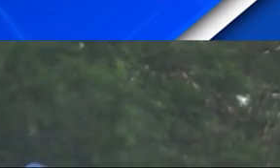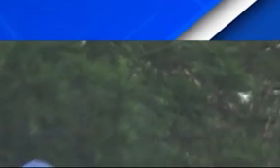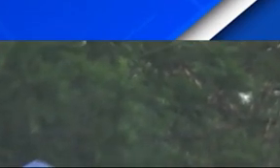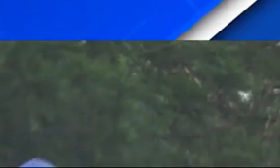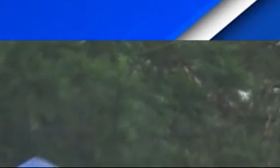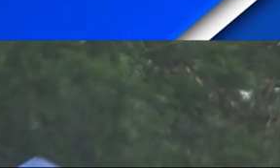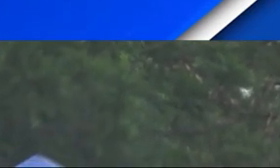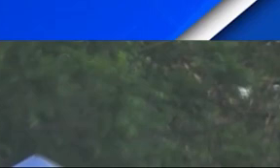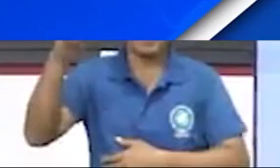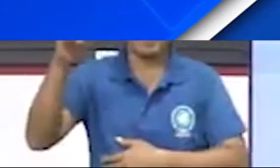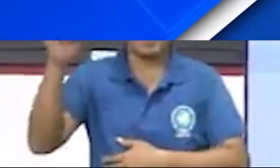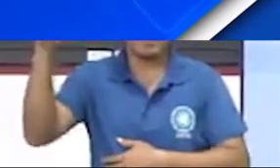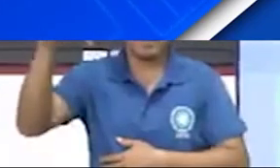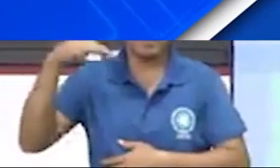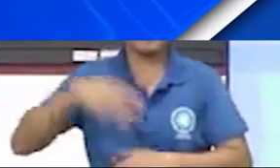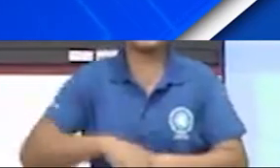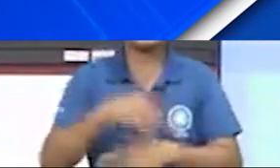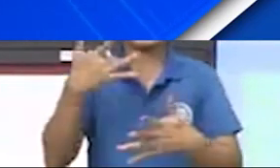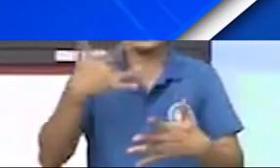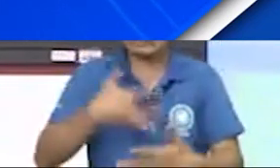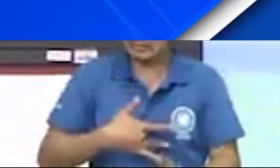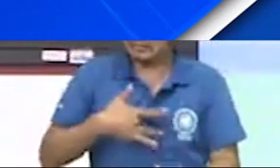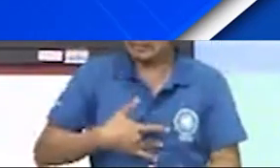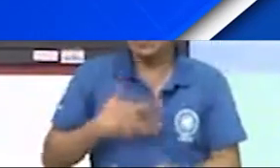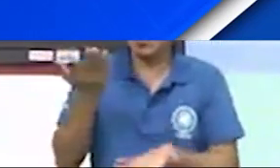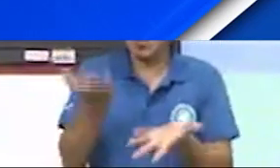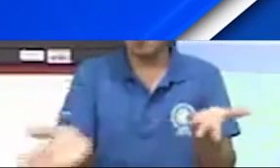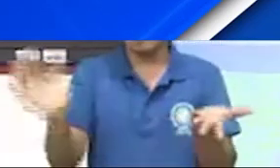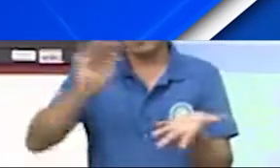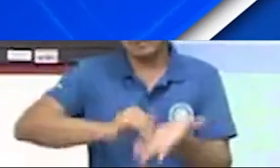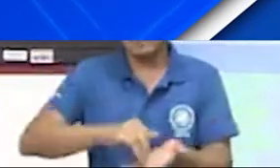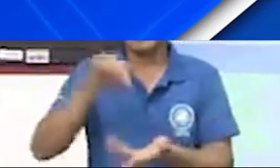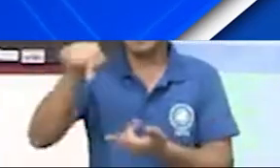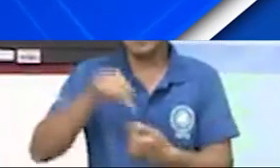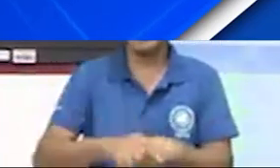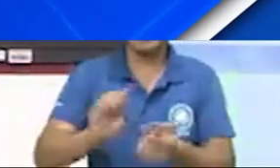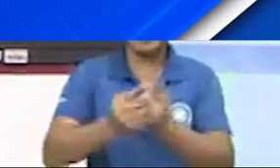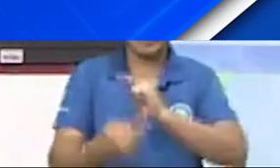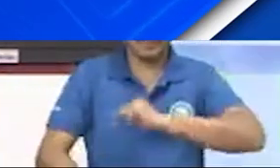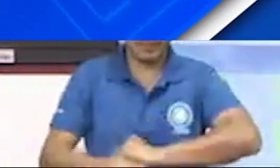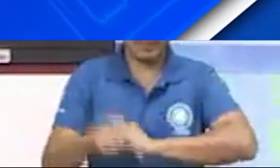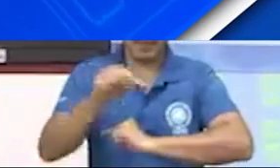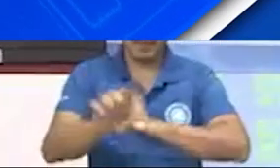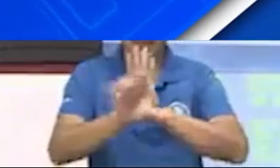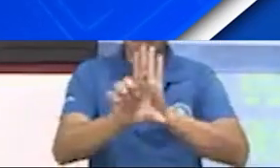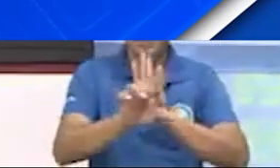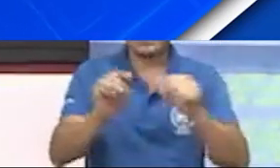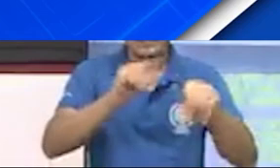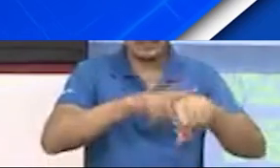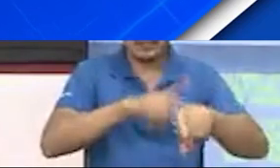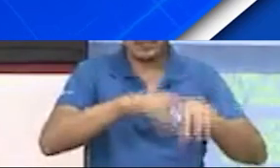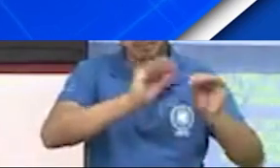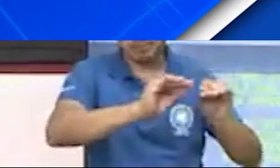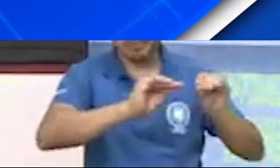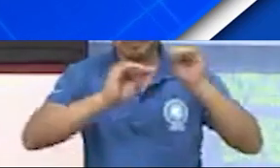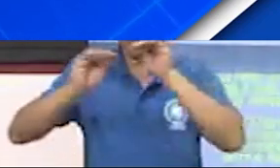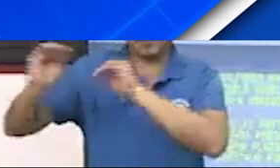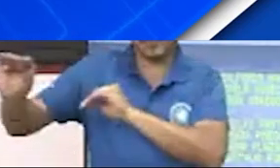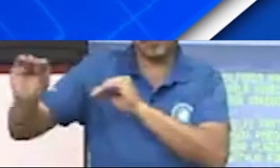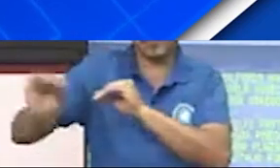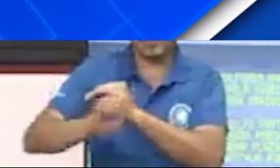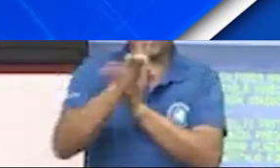el 2028. Se hace necesario nuevamente una reforma que extienda dicho